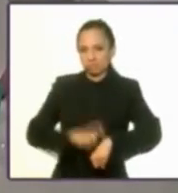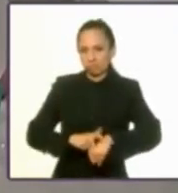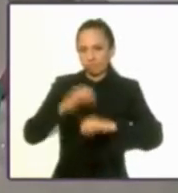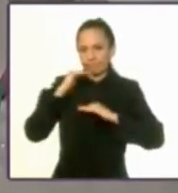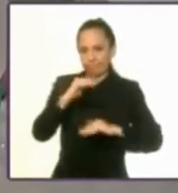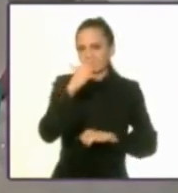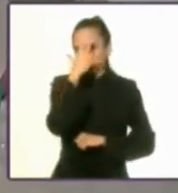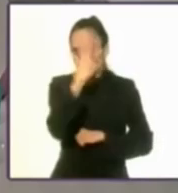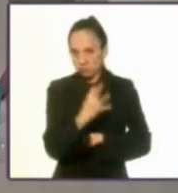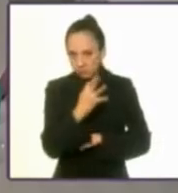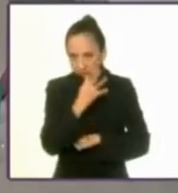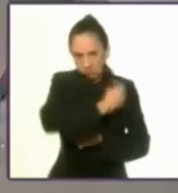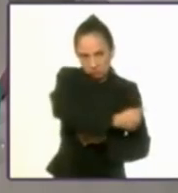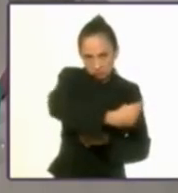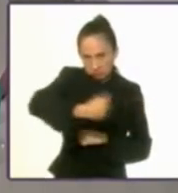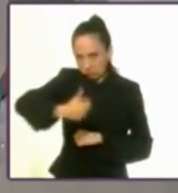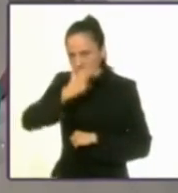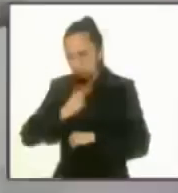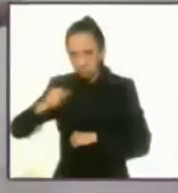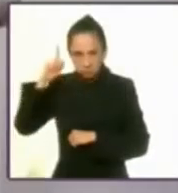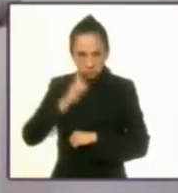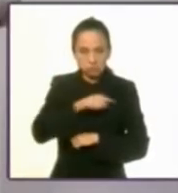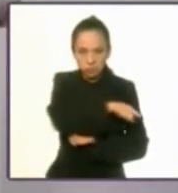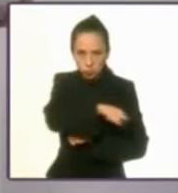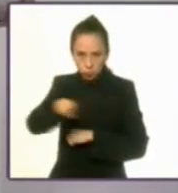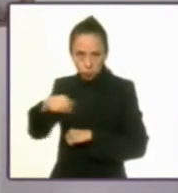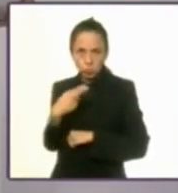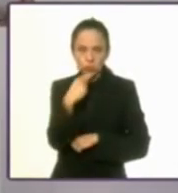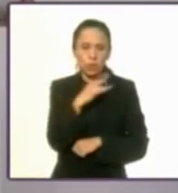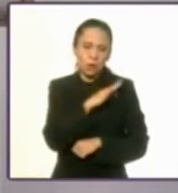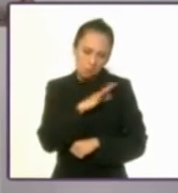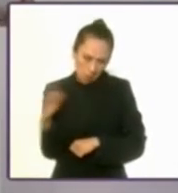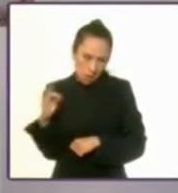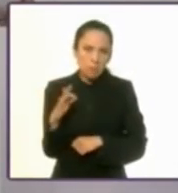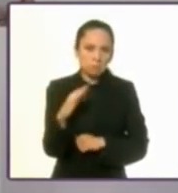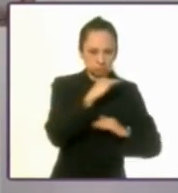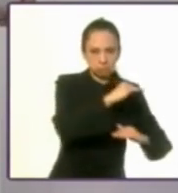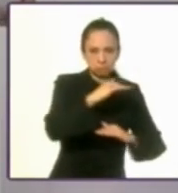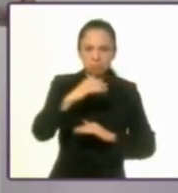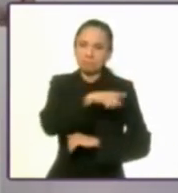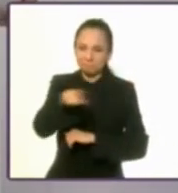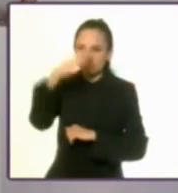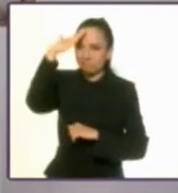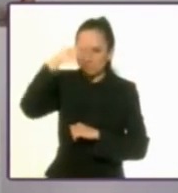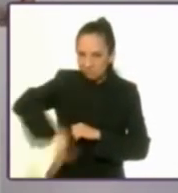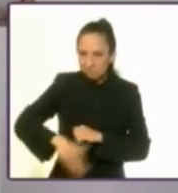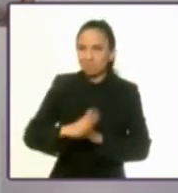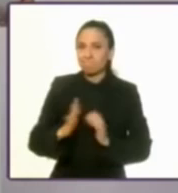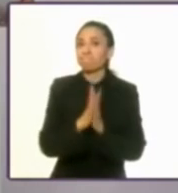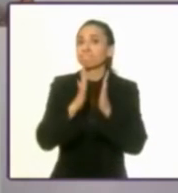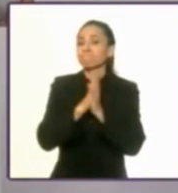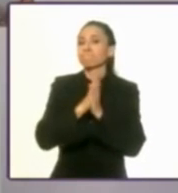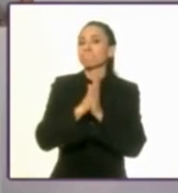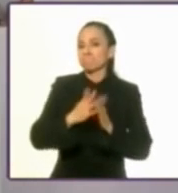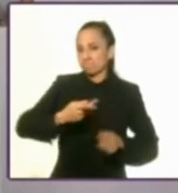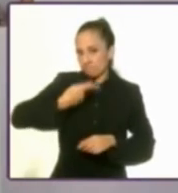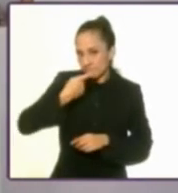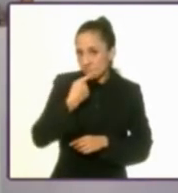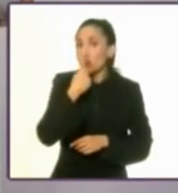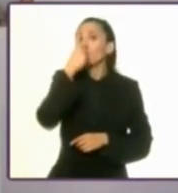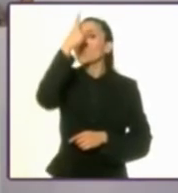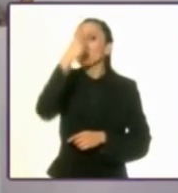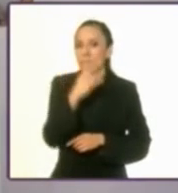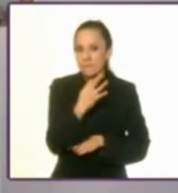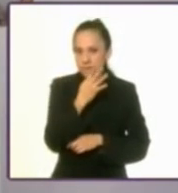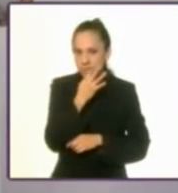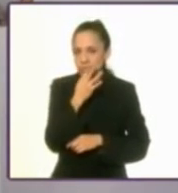cada una cada uno para utilizarla a discreción sabiendo que cada intervención no podrá rebasar el minuto 30 igual